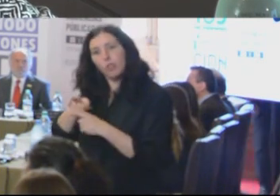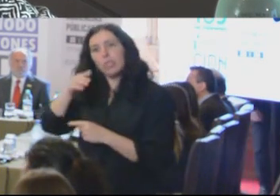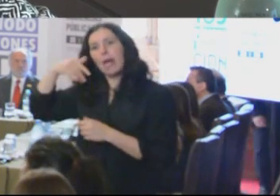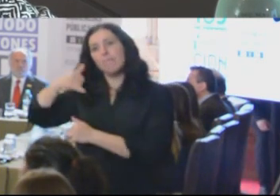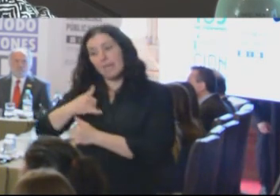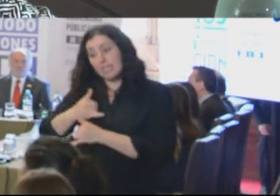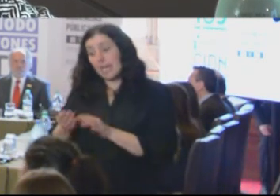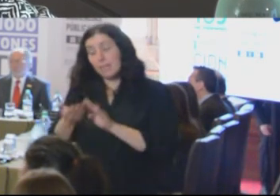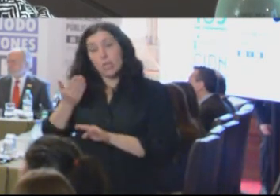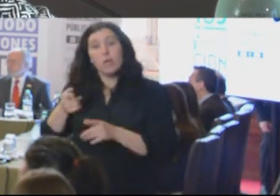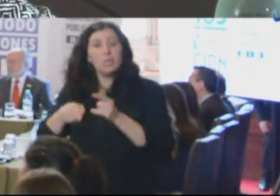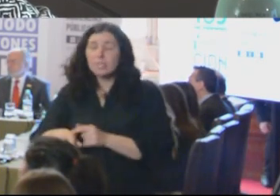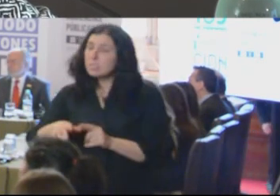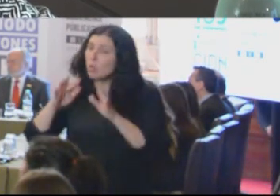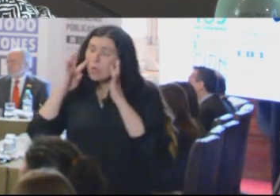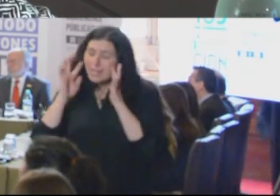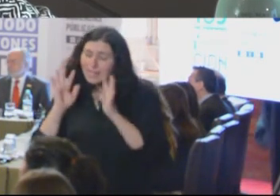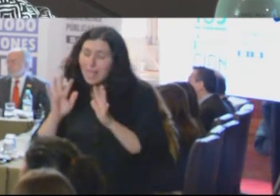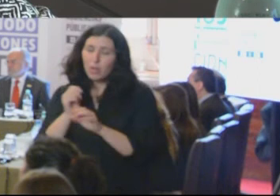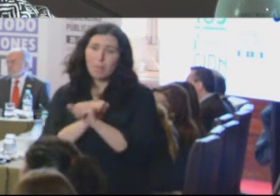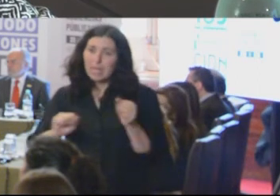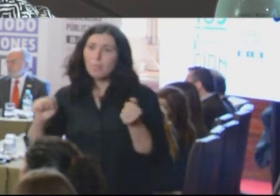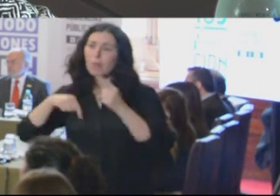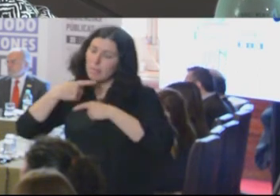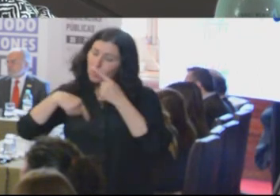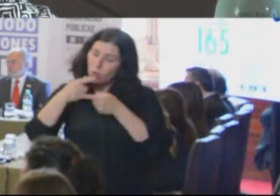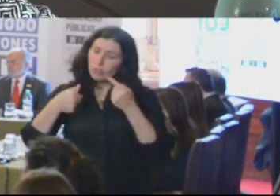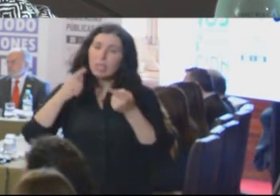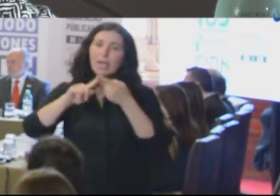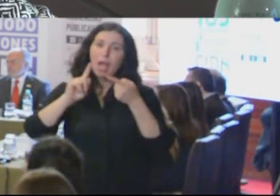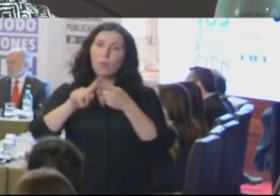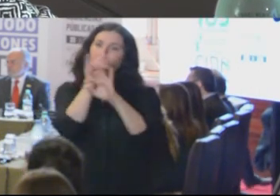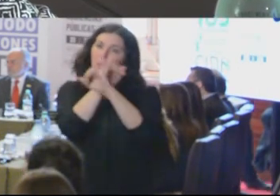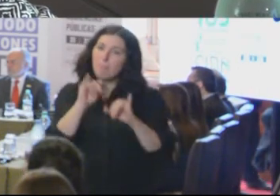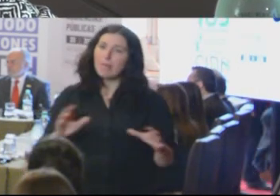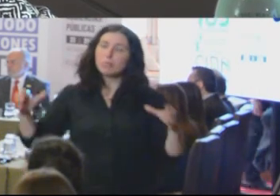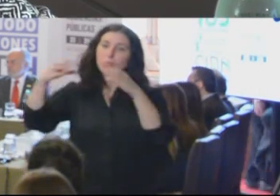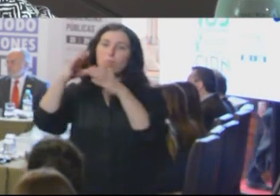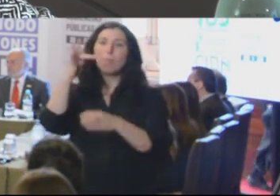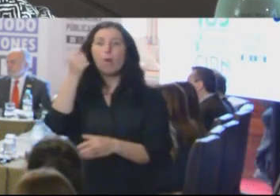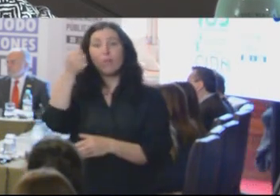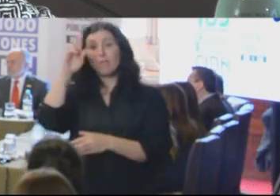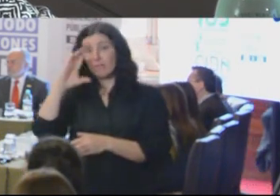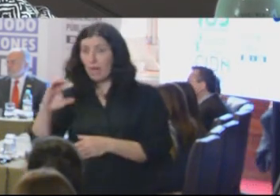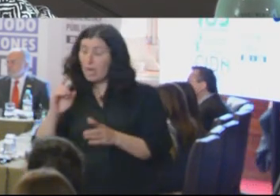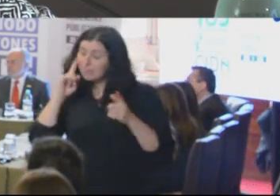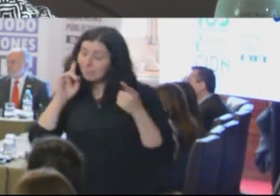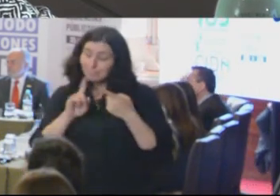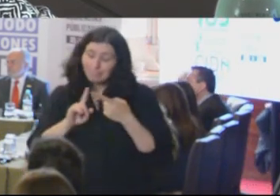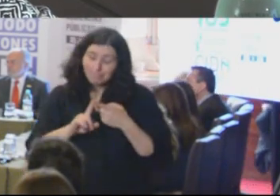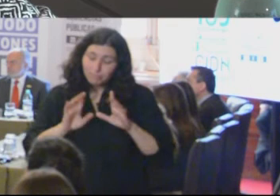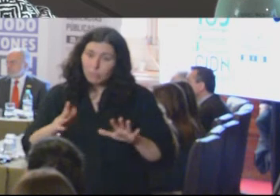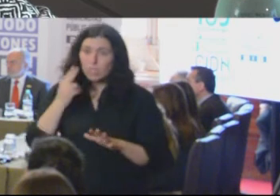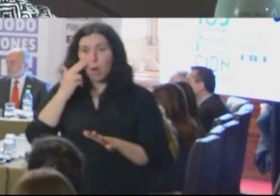el mayor riesgo para la viabilidad del acuerdo de paz con las farc igualmente queremos alertar sobre las atribuciones